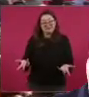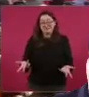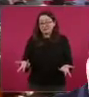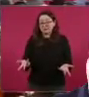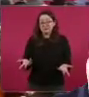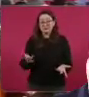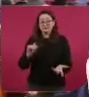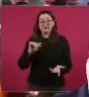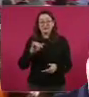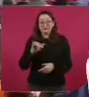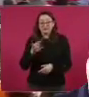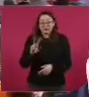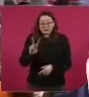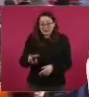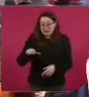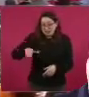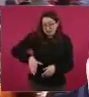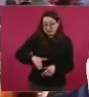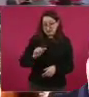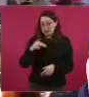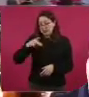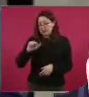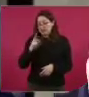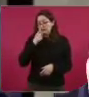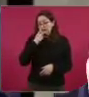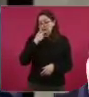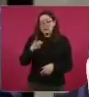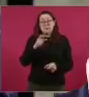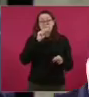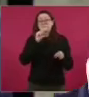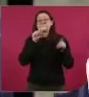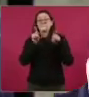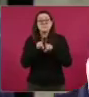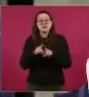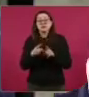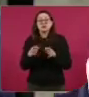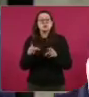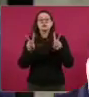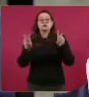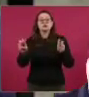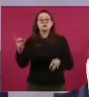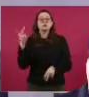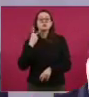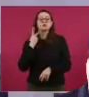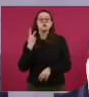esto también tiene que ver con la política, ¿no?